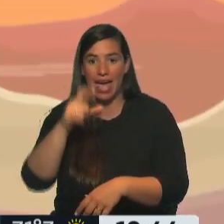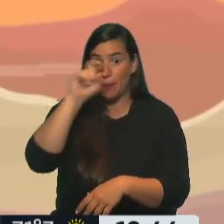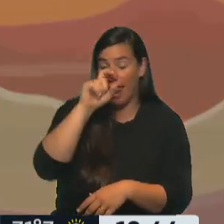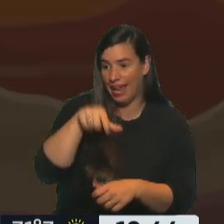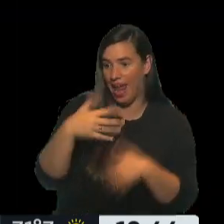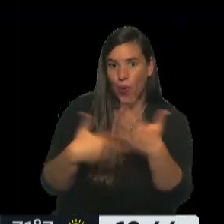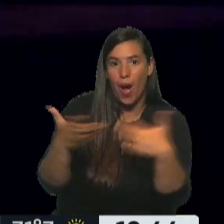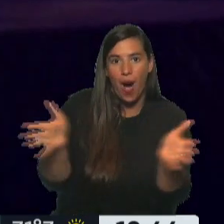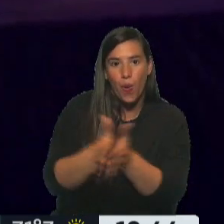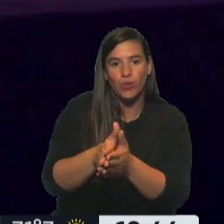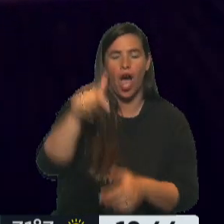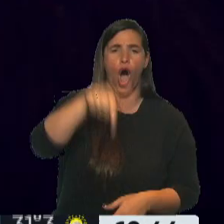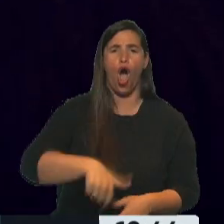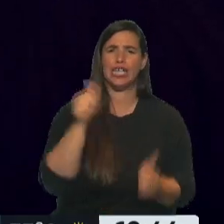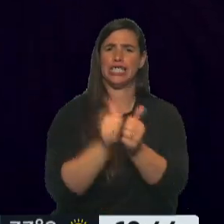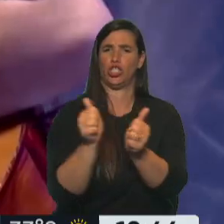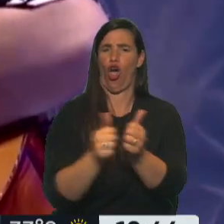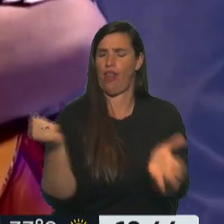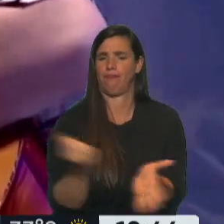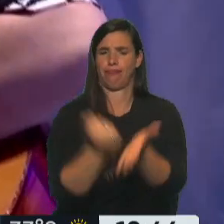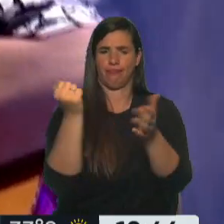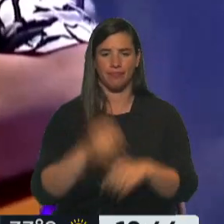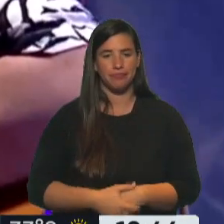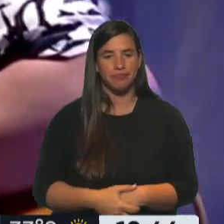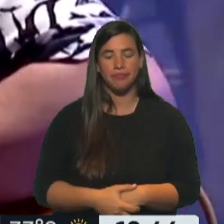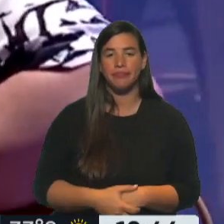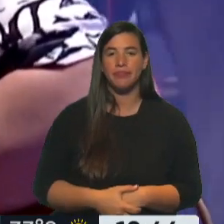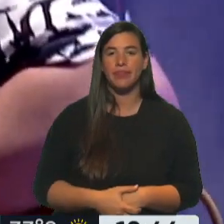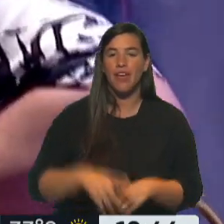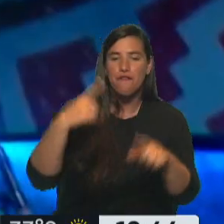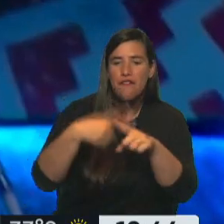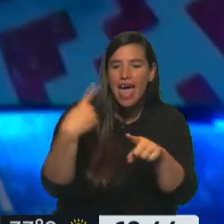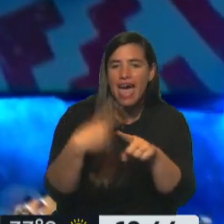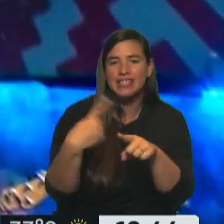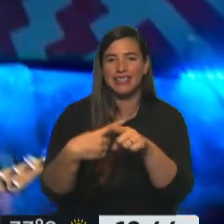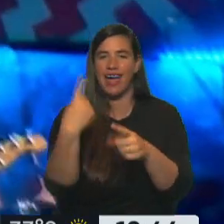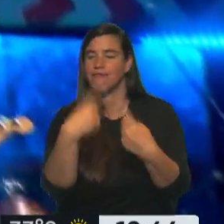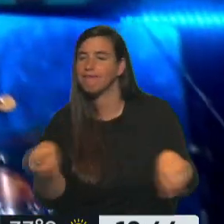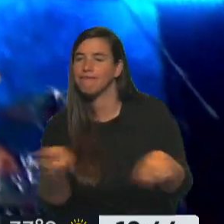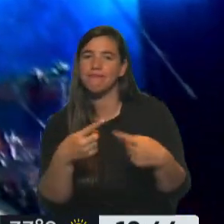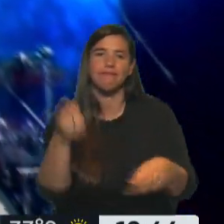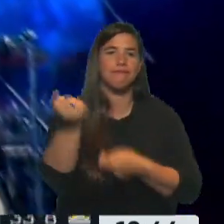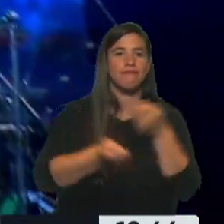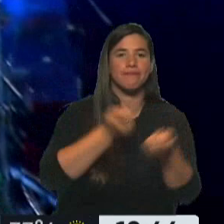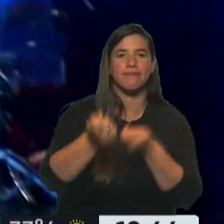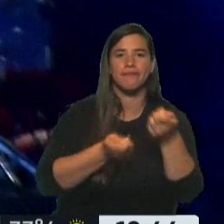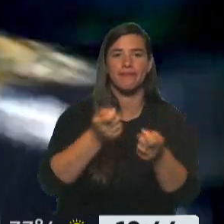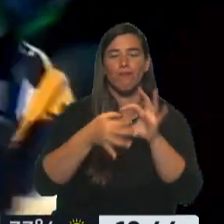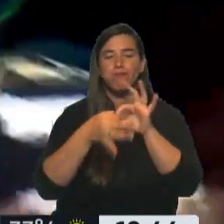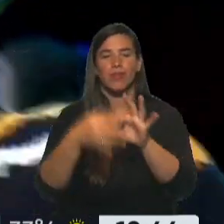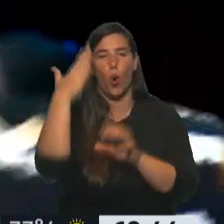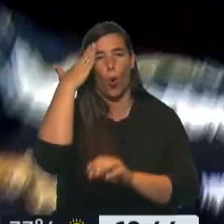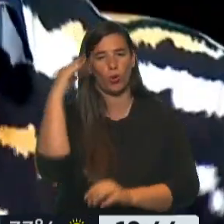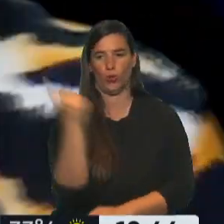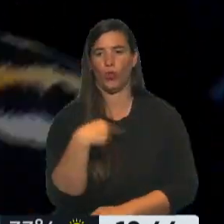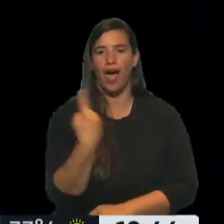haremos historia. Y los festivales que cantan y bailan nuestra cultura. En el vértigo de